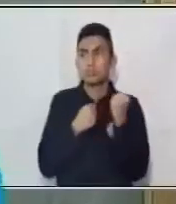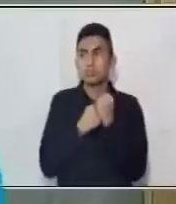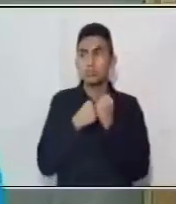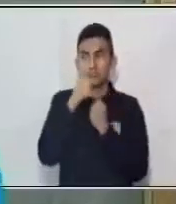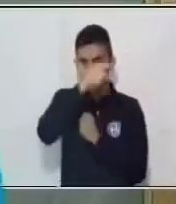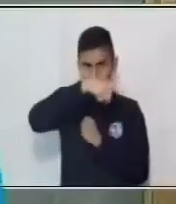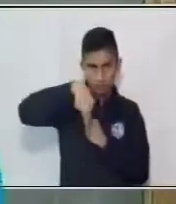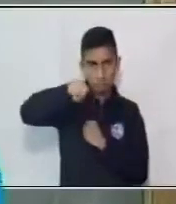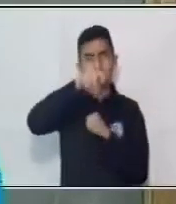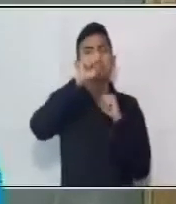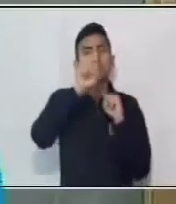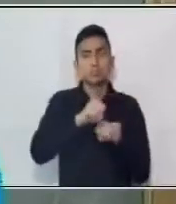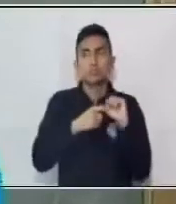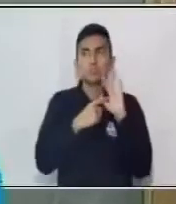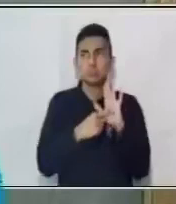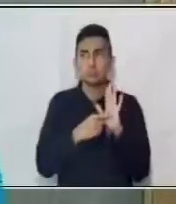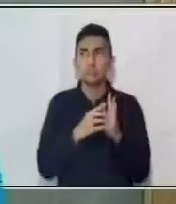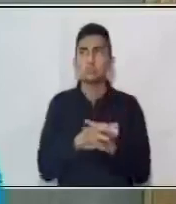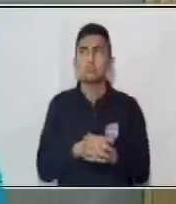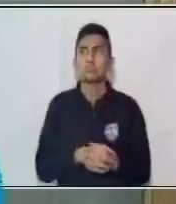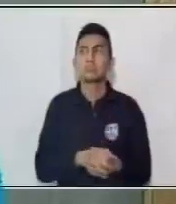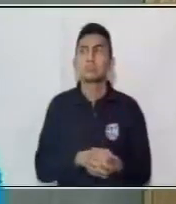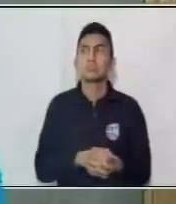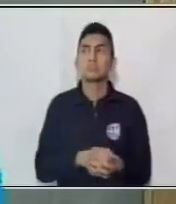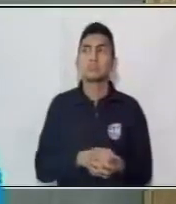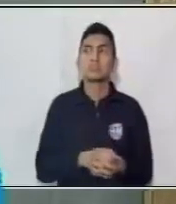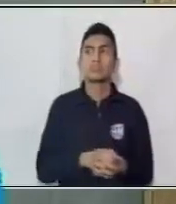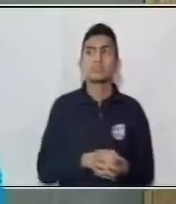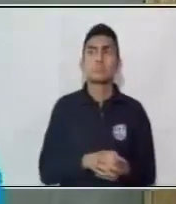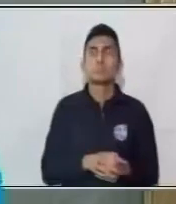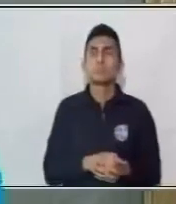nos permite demostrar ahí hasta dónde llegamos. En este momento